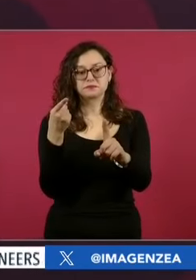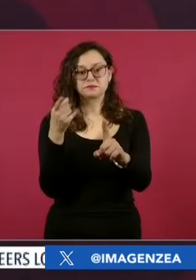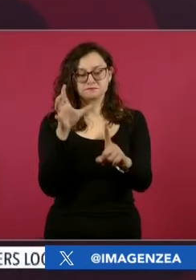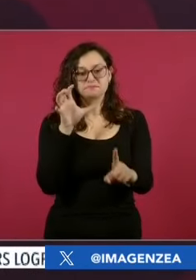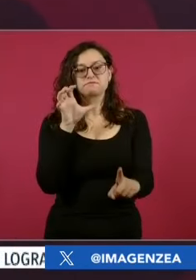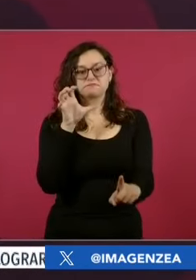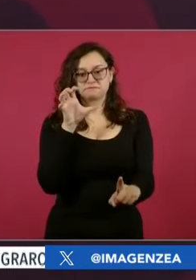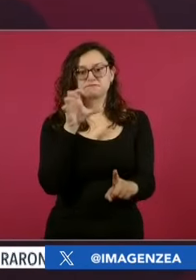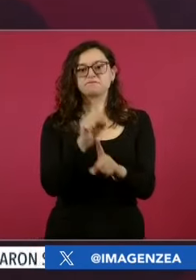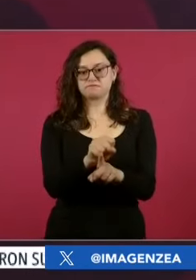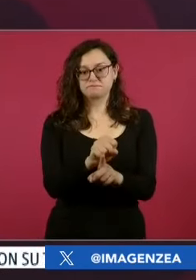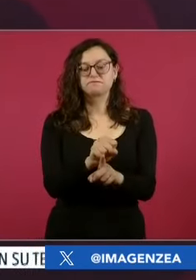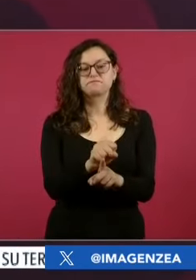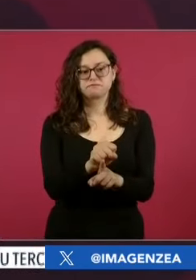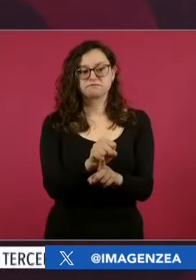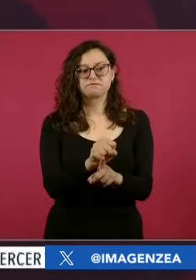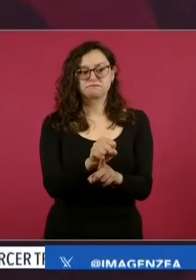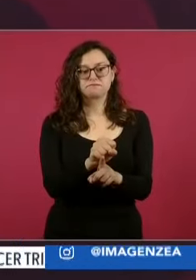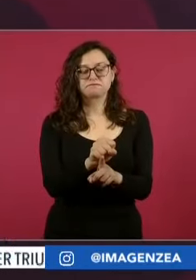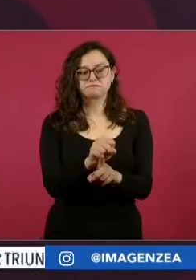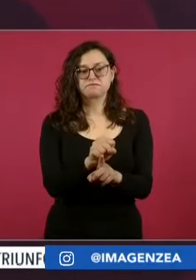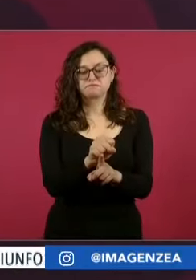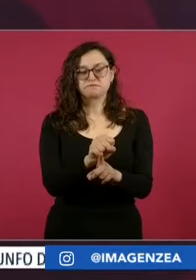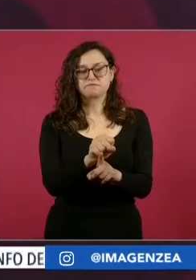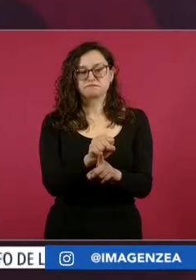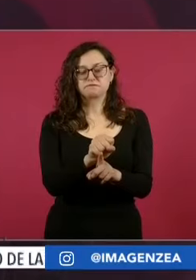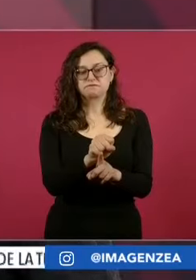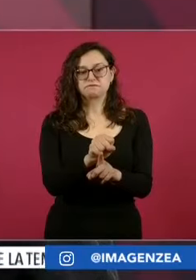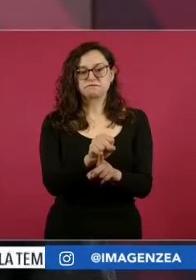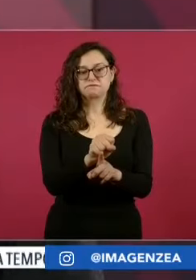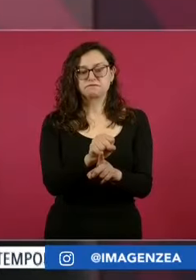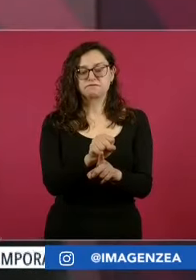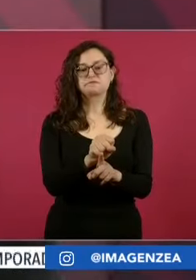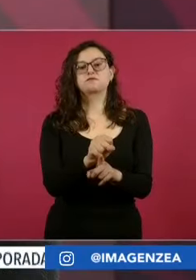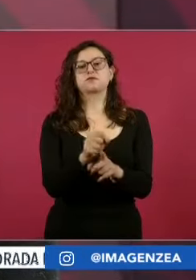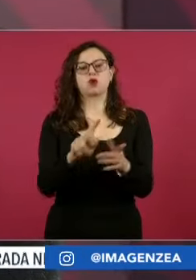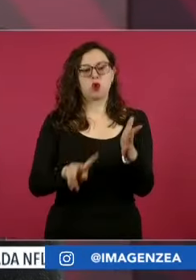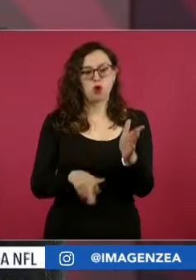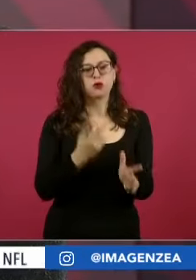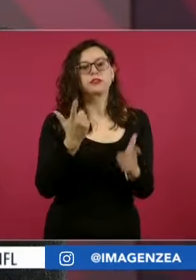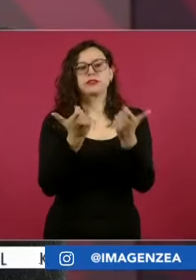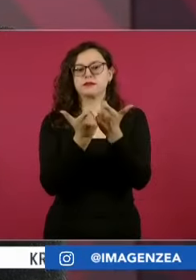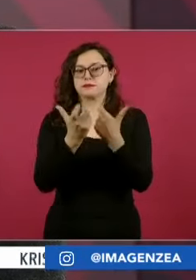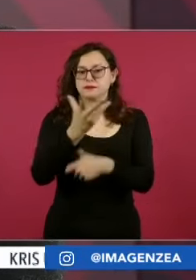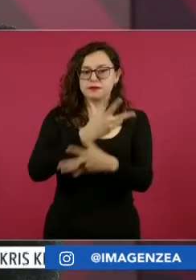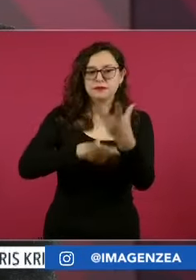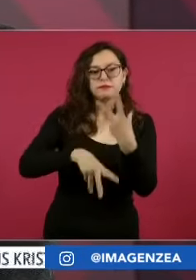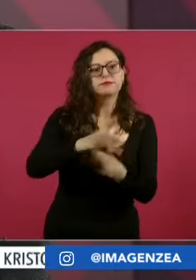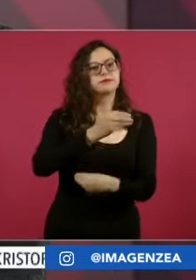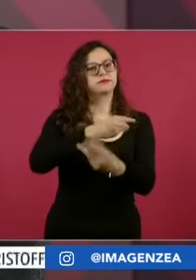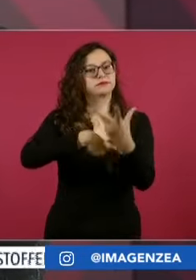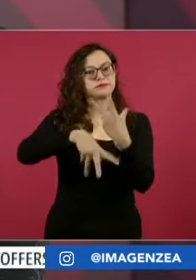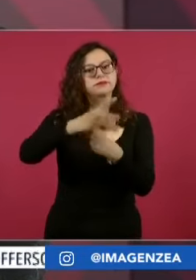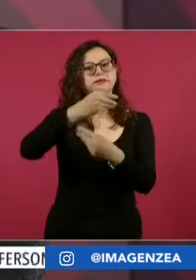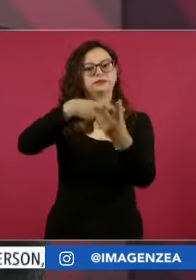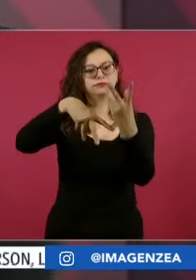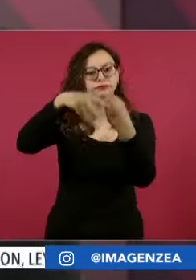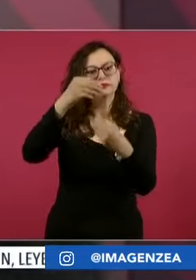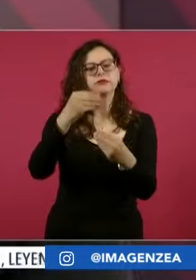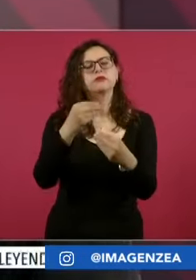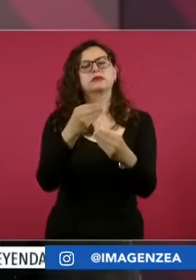el crecimiento económico aún